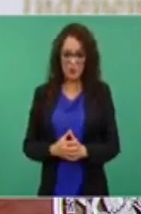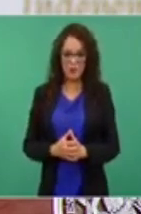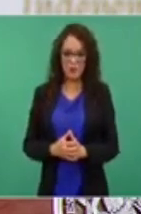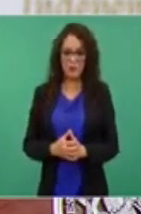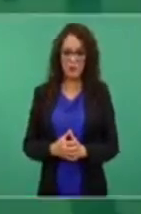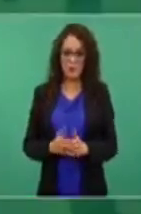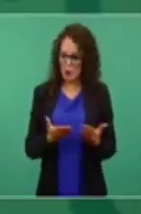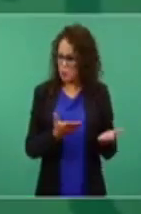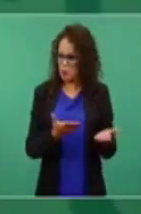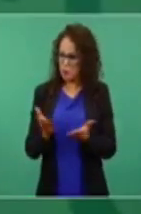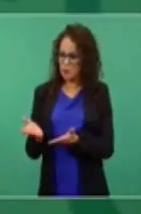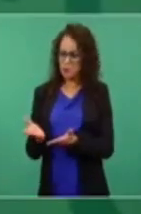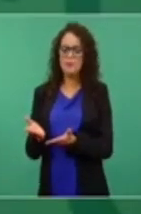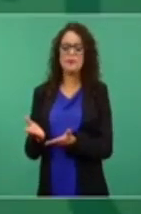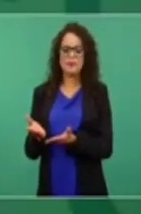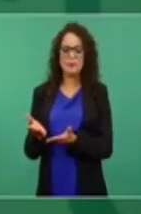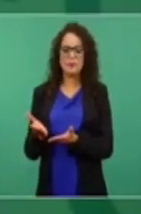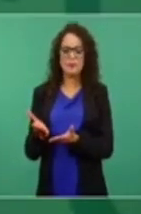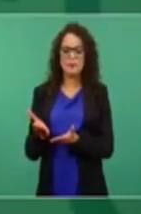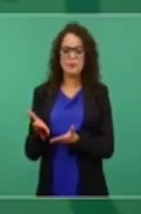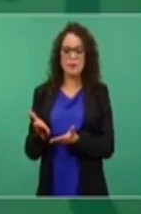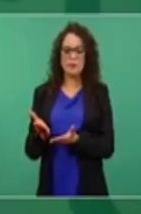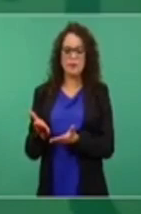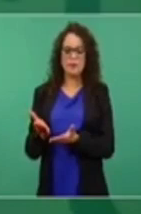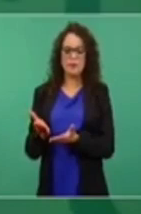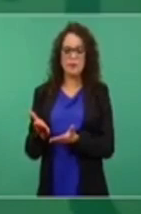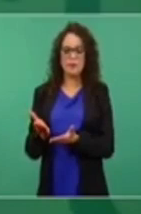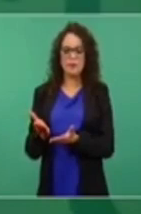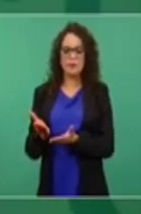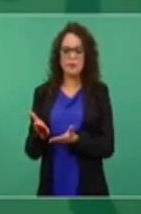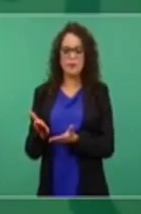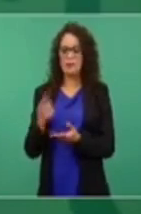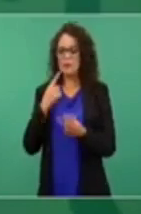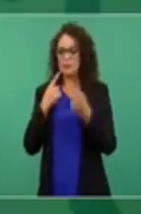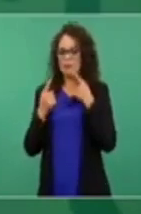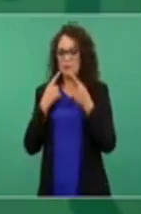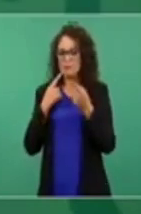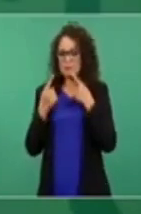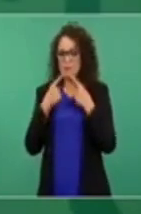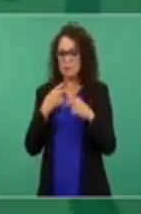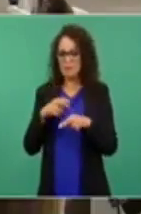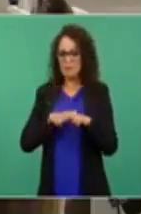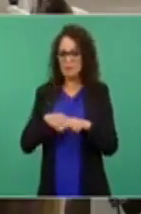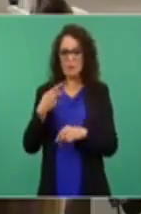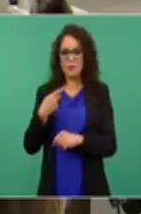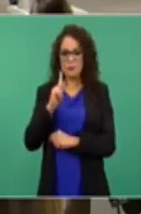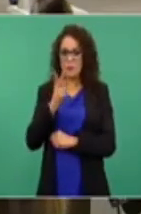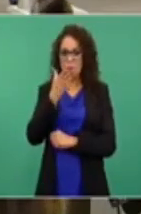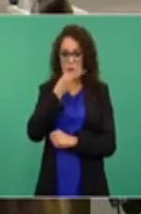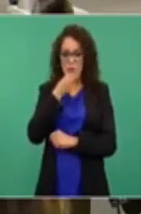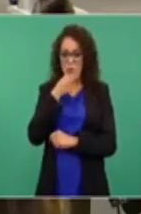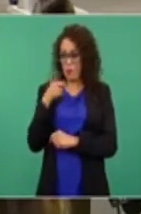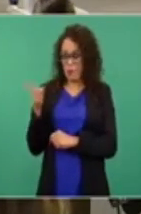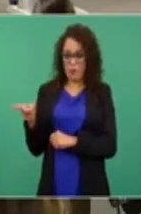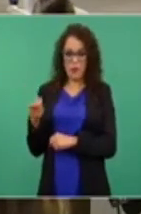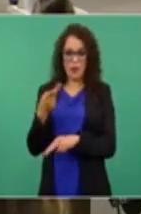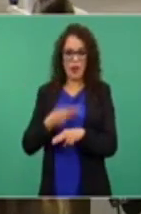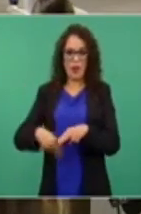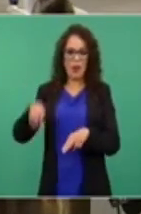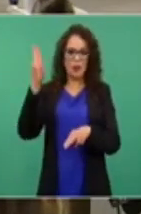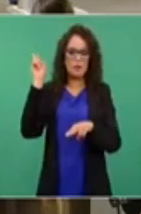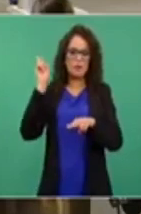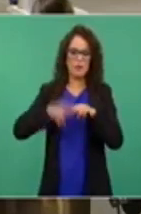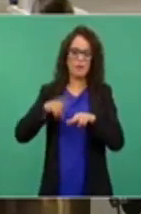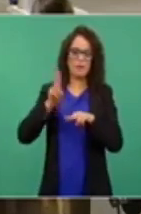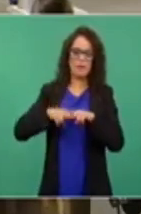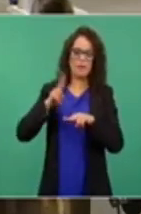lo recibe en su escritorio, pero con los pies arriba del escritorio, al